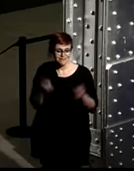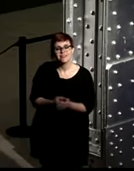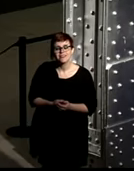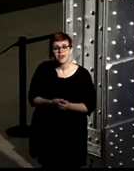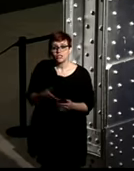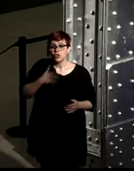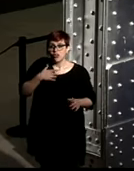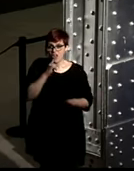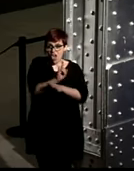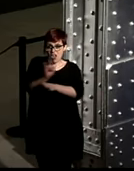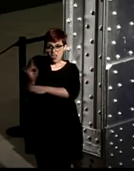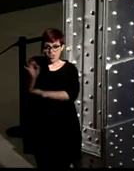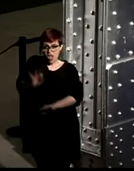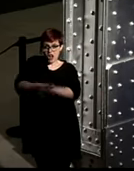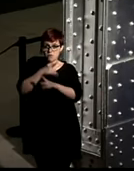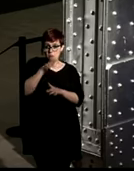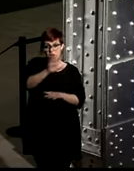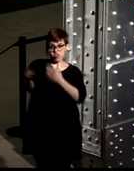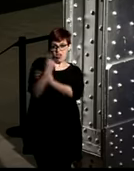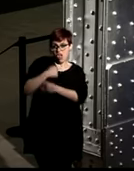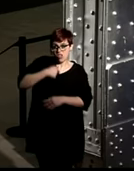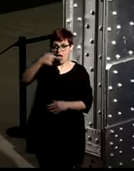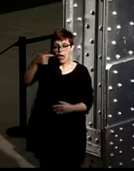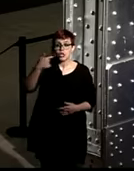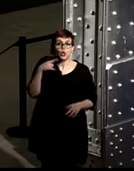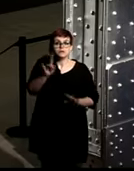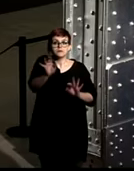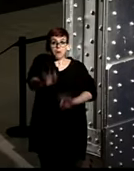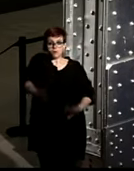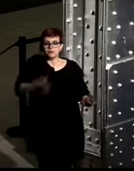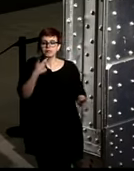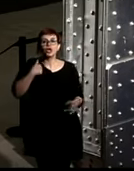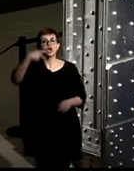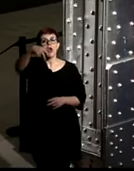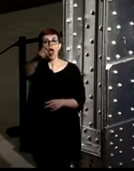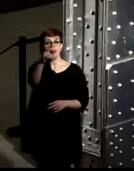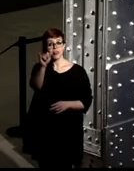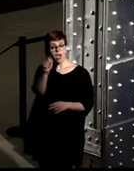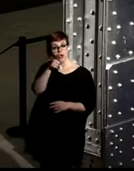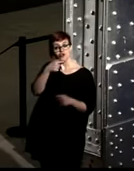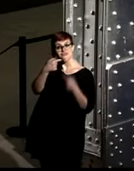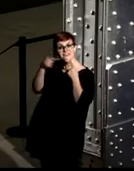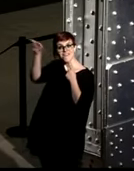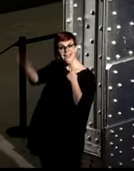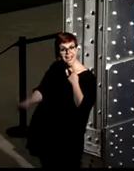Yo no quiero engañar a nadie como lo han hecho conmigo. Que yo tampoco quiero engañar a nadie. Digo, a nadie. Soy Nadia, su novia.